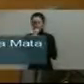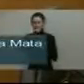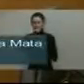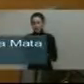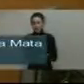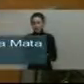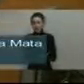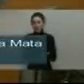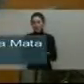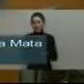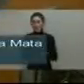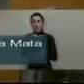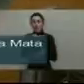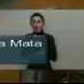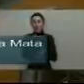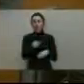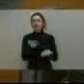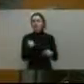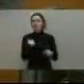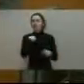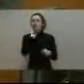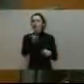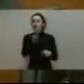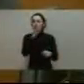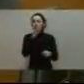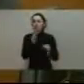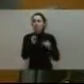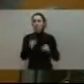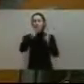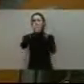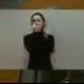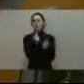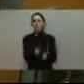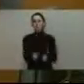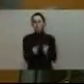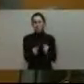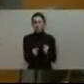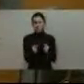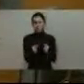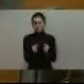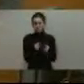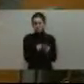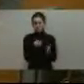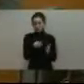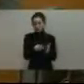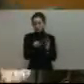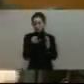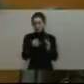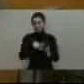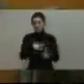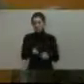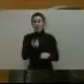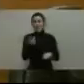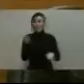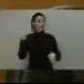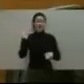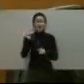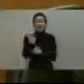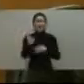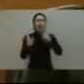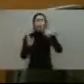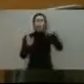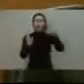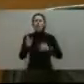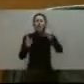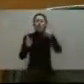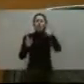han abocado. Le digo esto porque en su proyecto presupuestario, el cual ni se atrevieron a presentar, aun estando tan seguros de que era